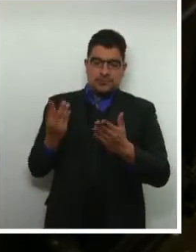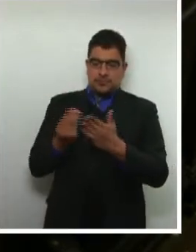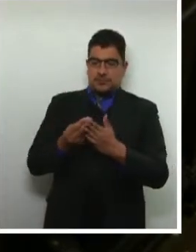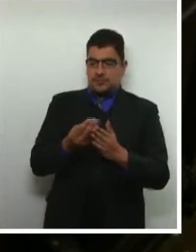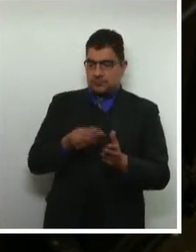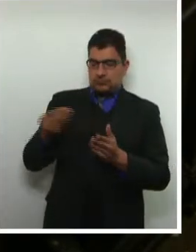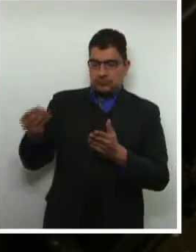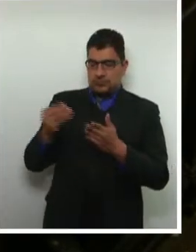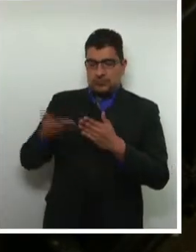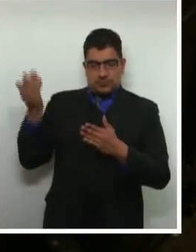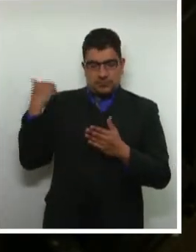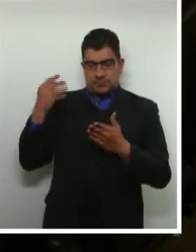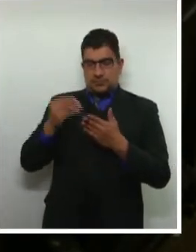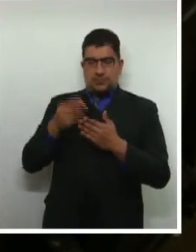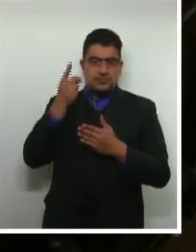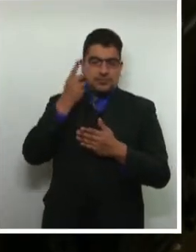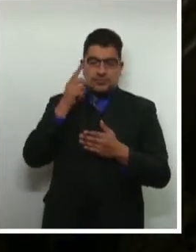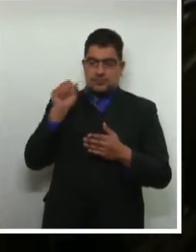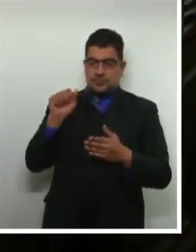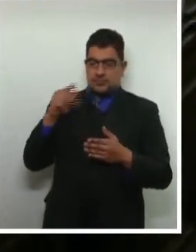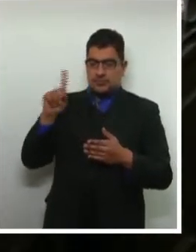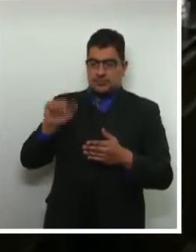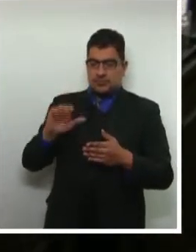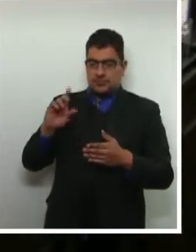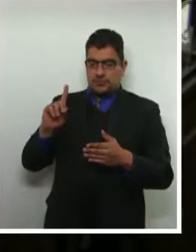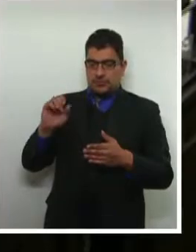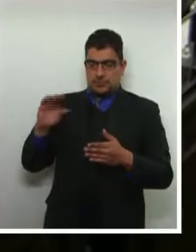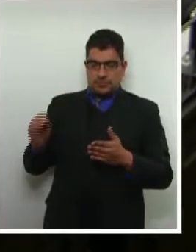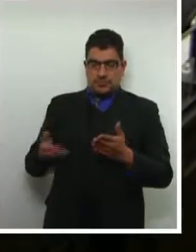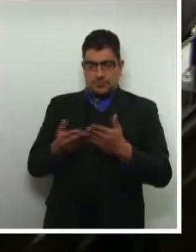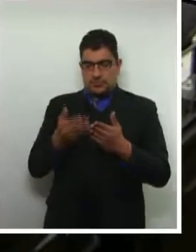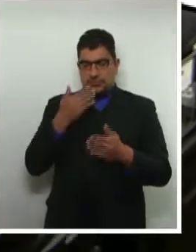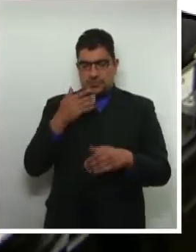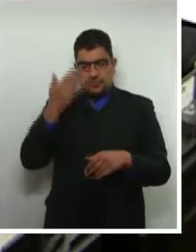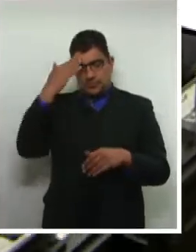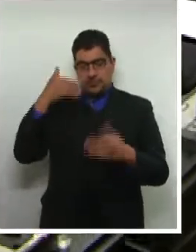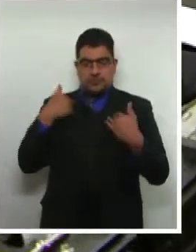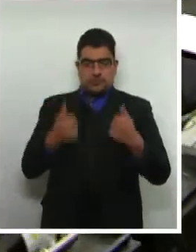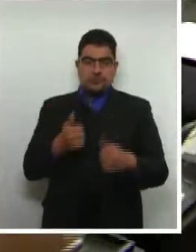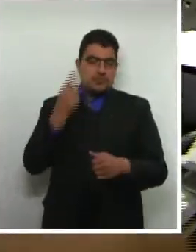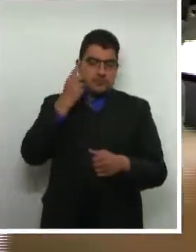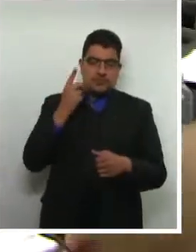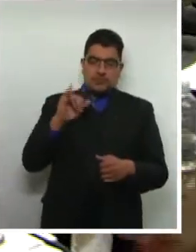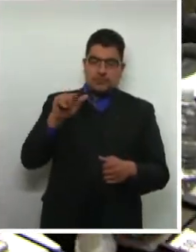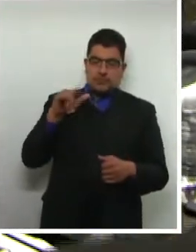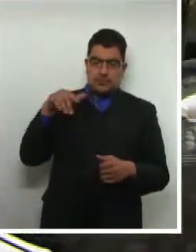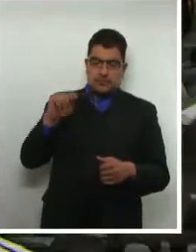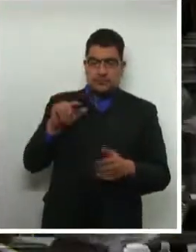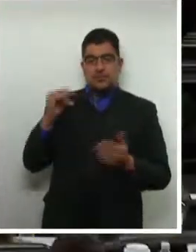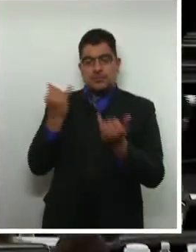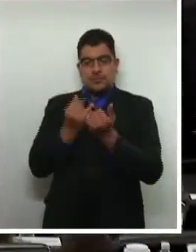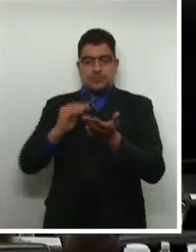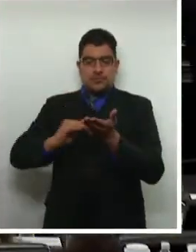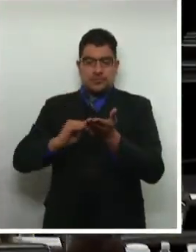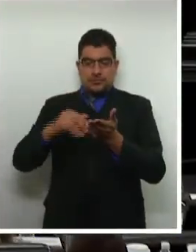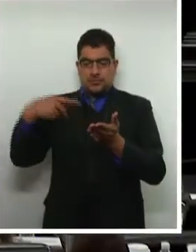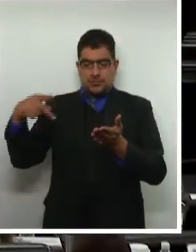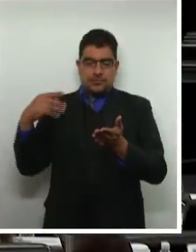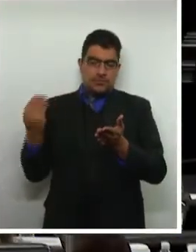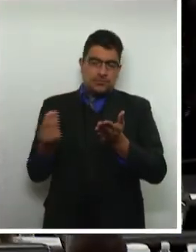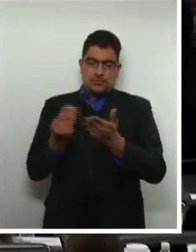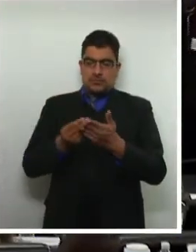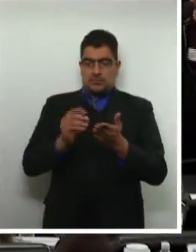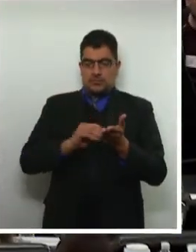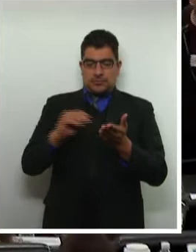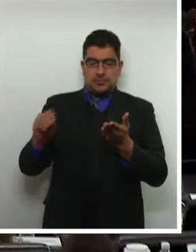había presentado la diputada Sánchez Cordero. Tengo la información que el diputado Gelista también retira su reserva